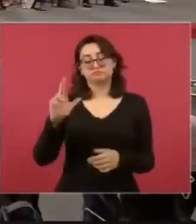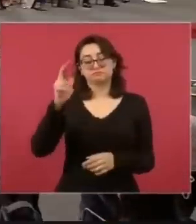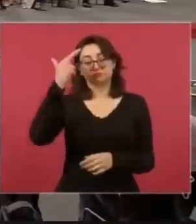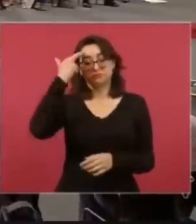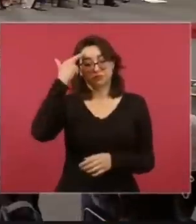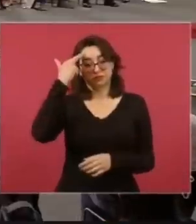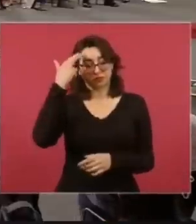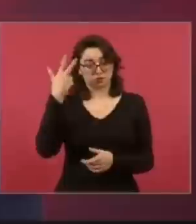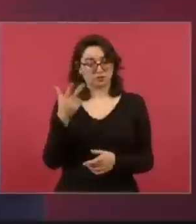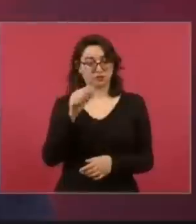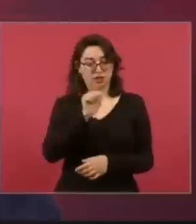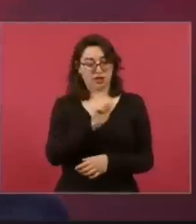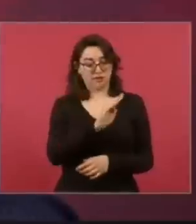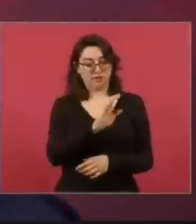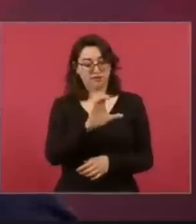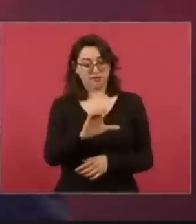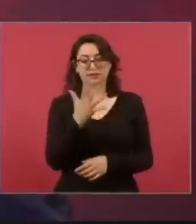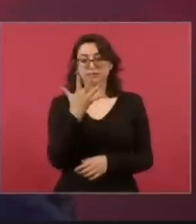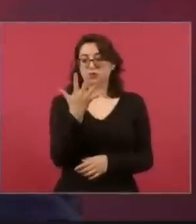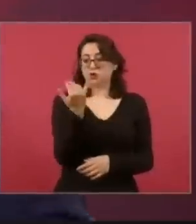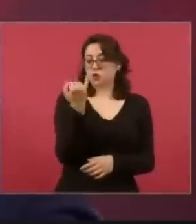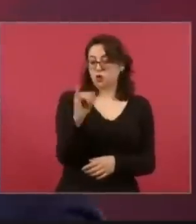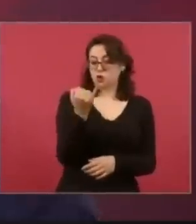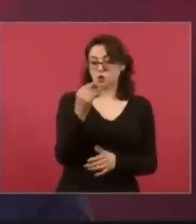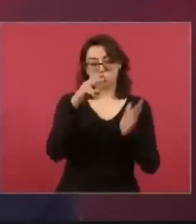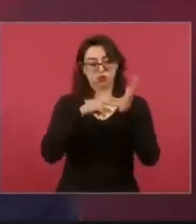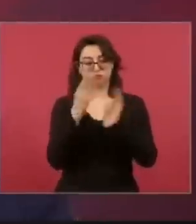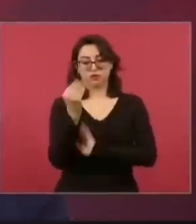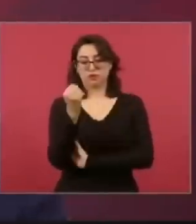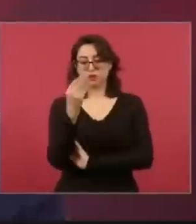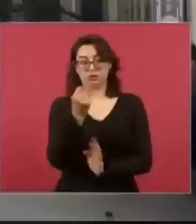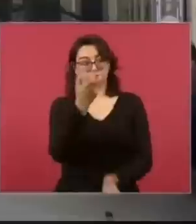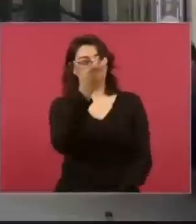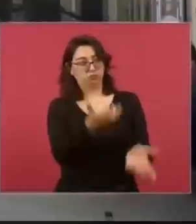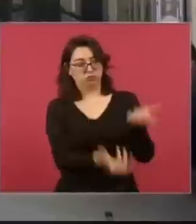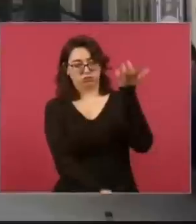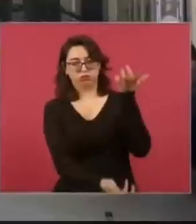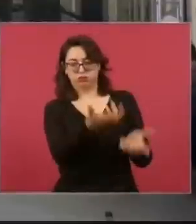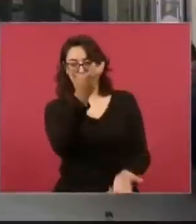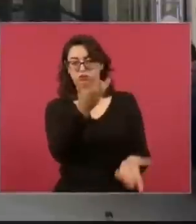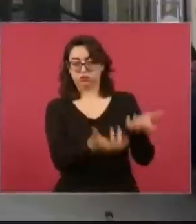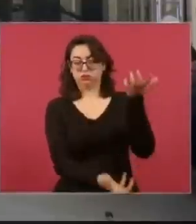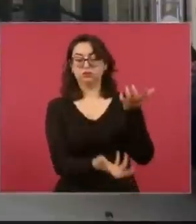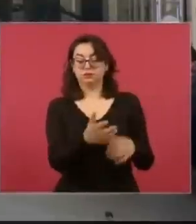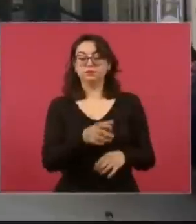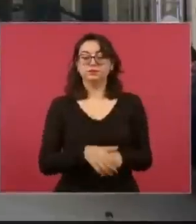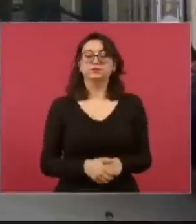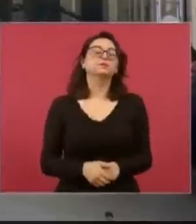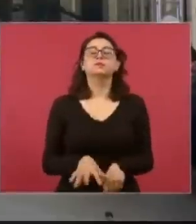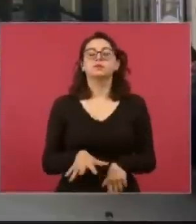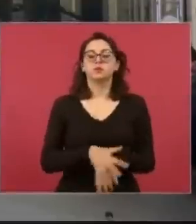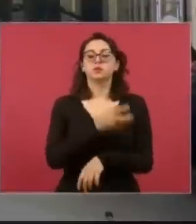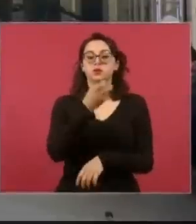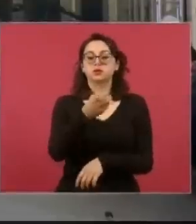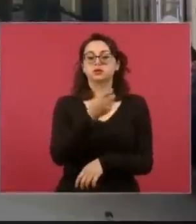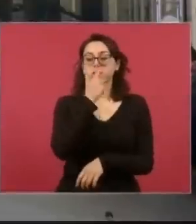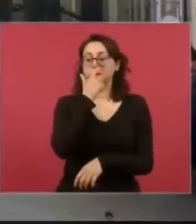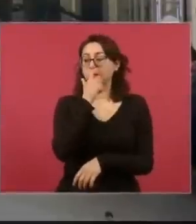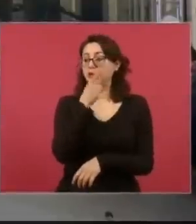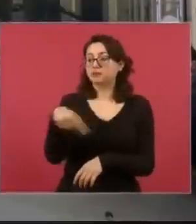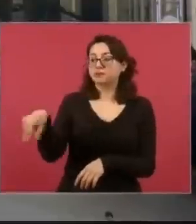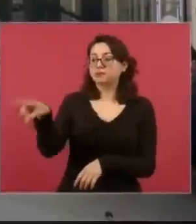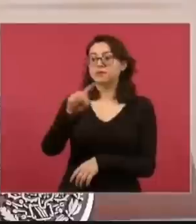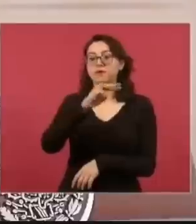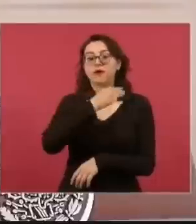del 2009 particularmente tuvieron que ver con la homologación de las medidas económicas vitalicias para